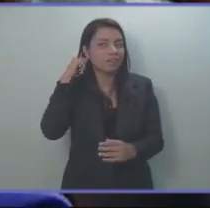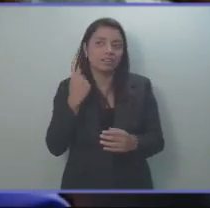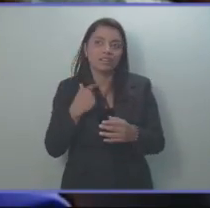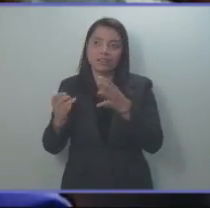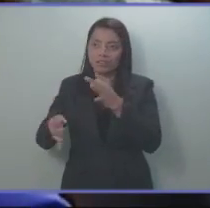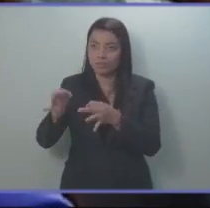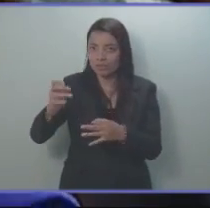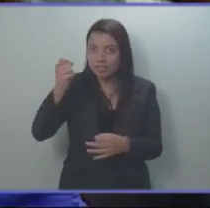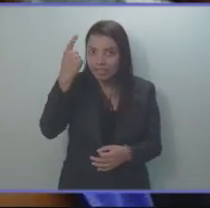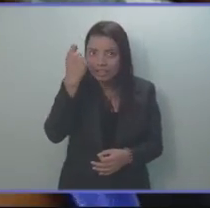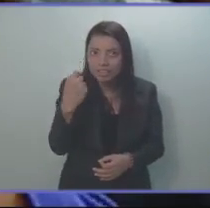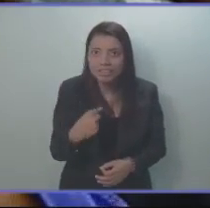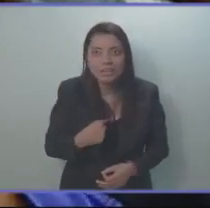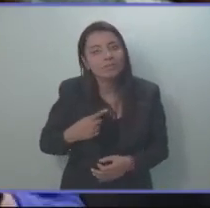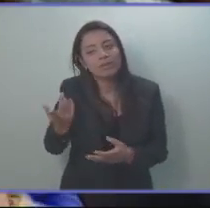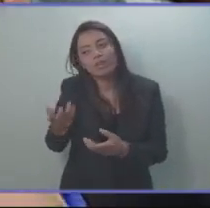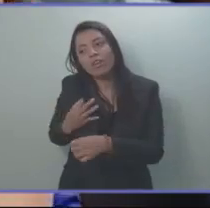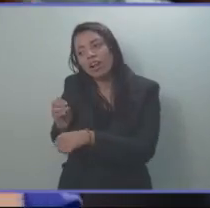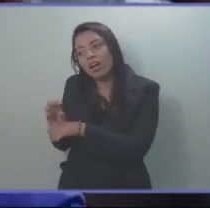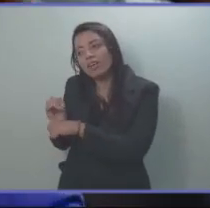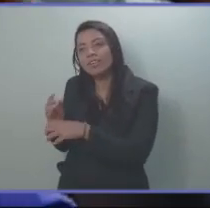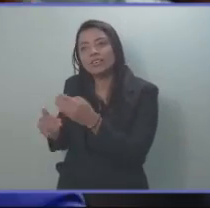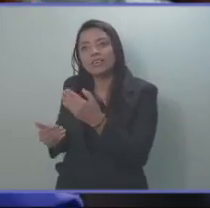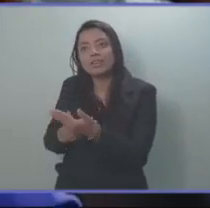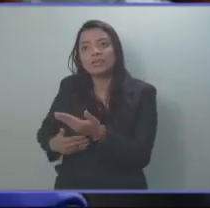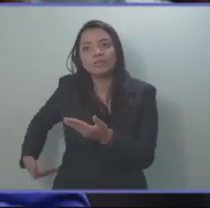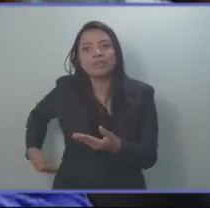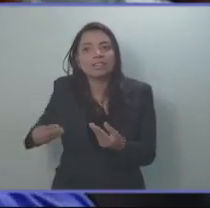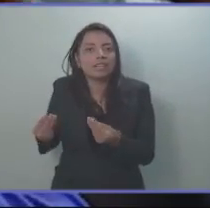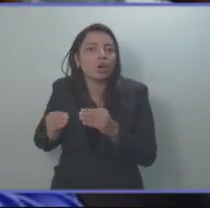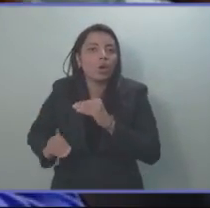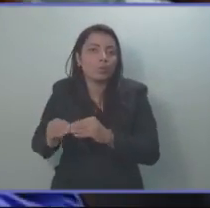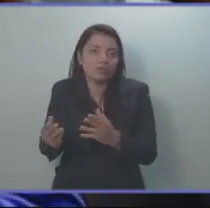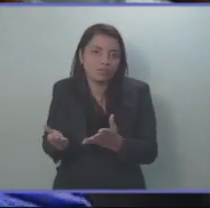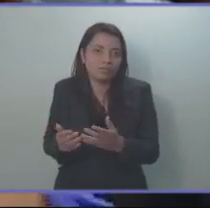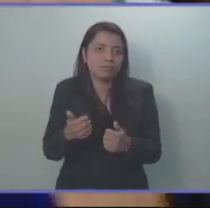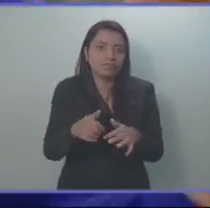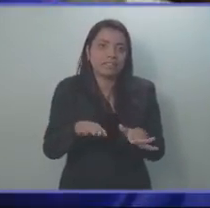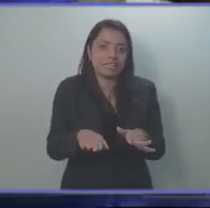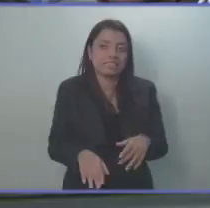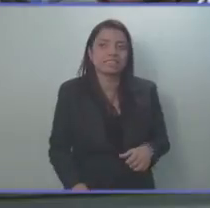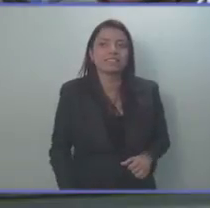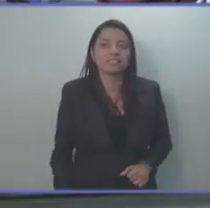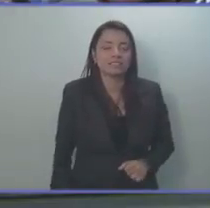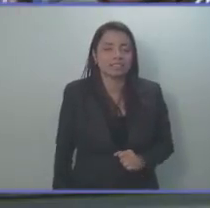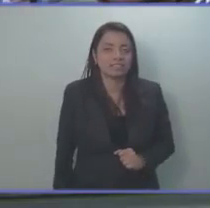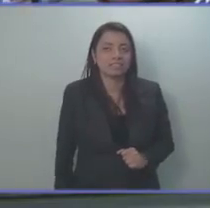ha comprendido, asesore al presidente cómo hacerlo. Gracias.